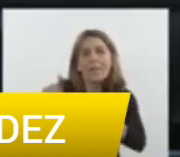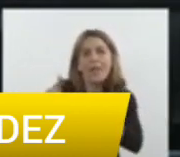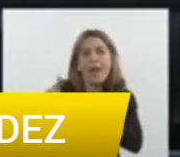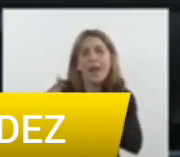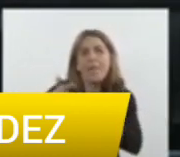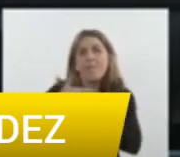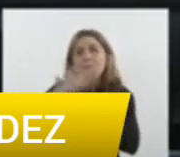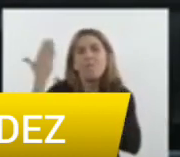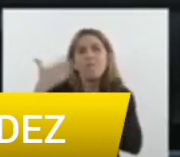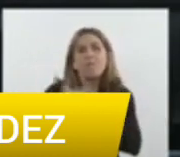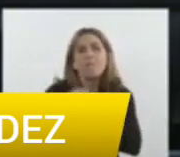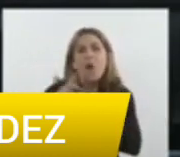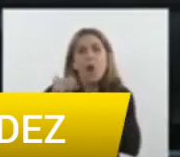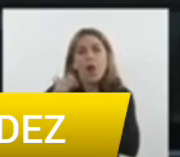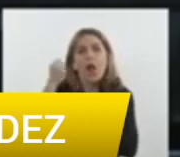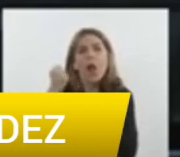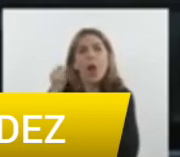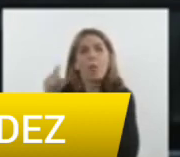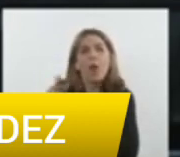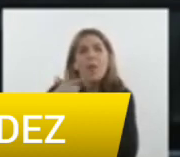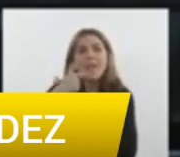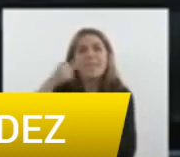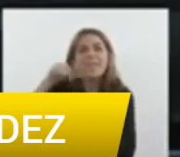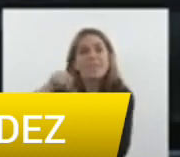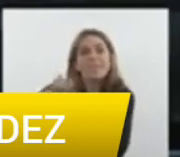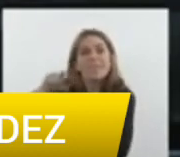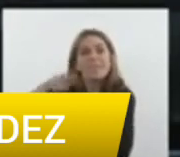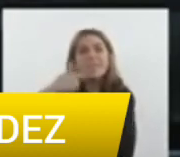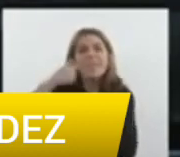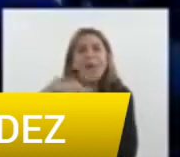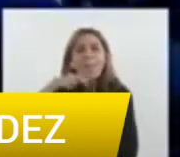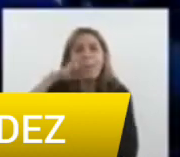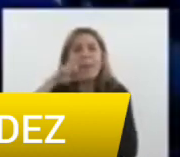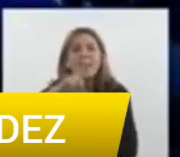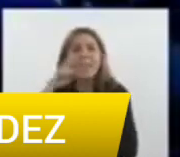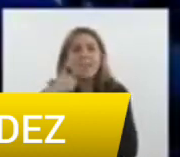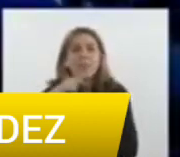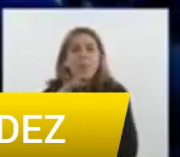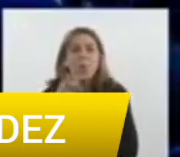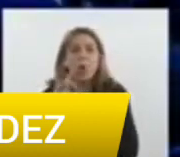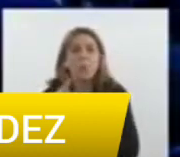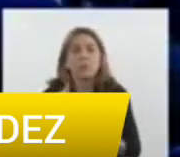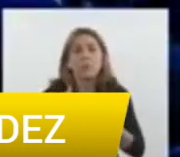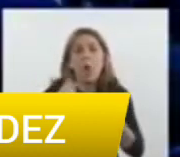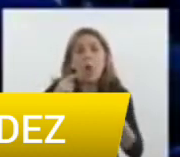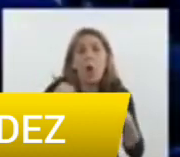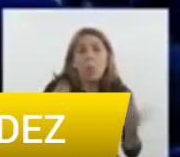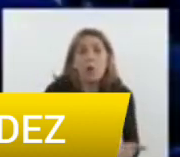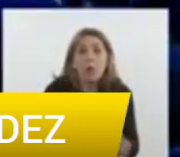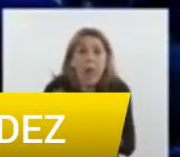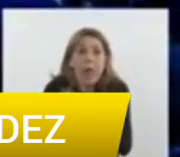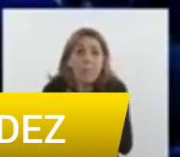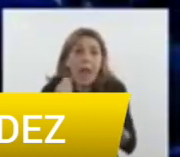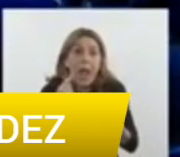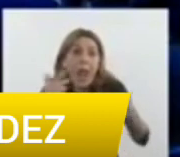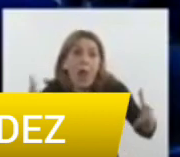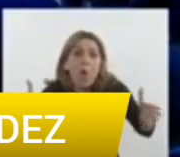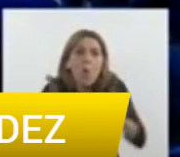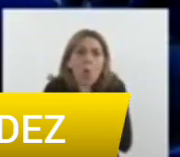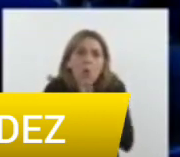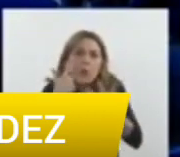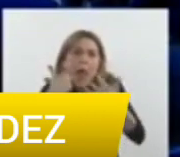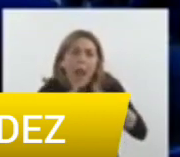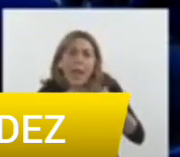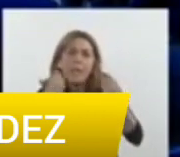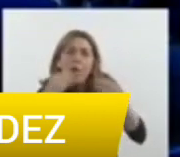Económico de San Petersburgo. Es una gran oportunidad para que reflexionemos juntos sobre en qué situación está el